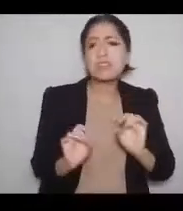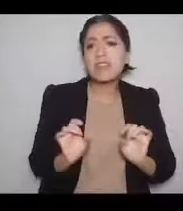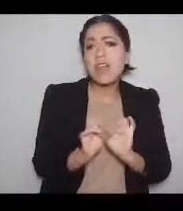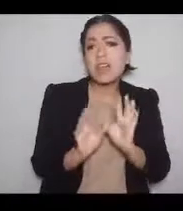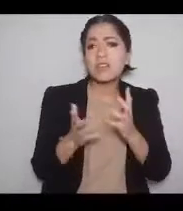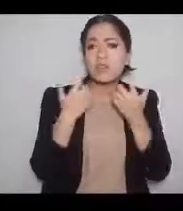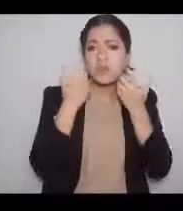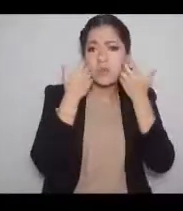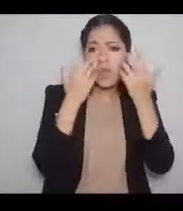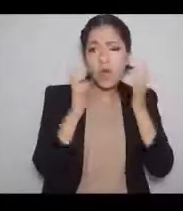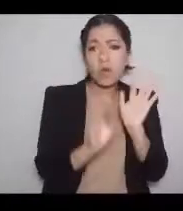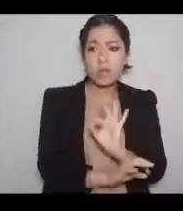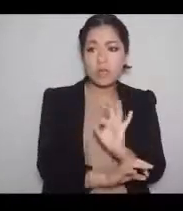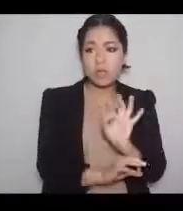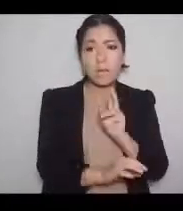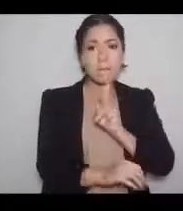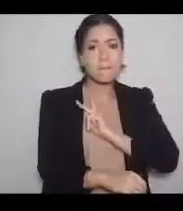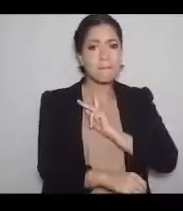sin un padre.